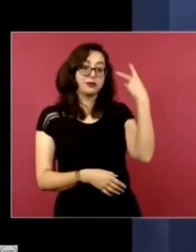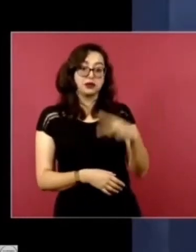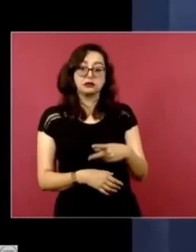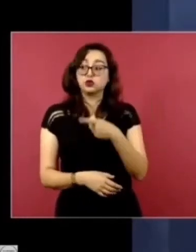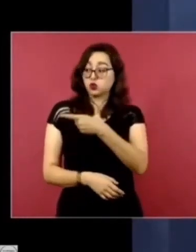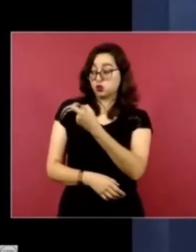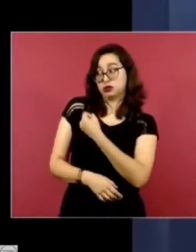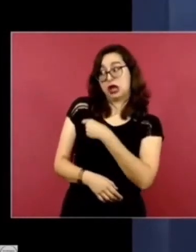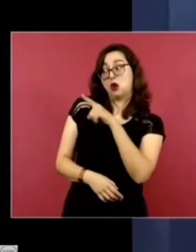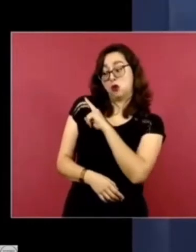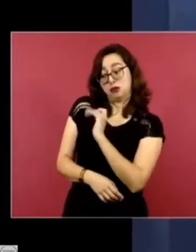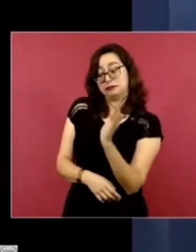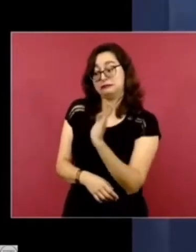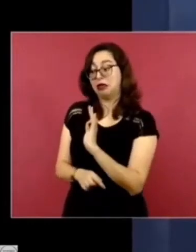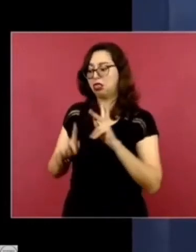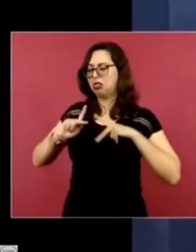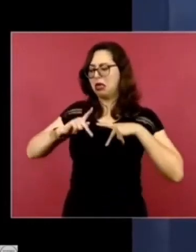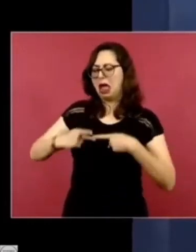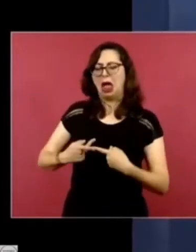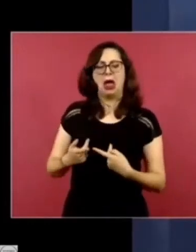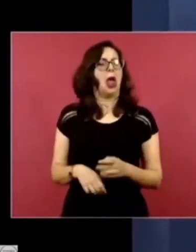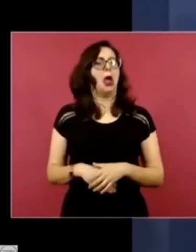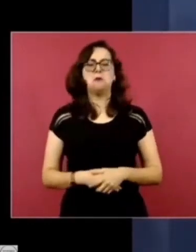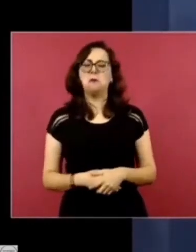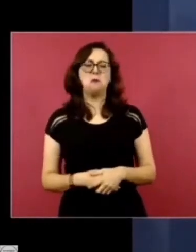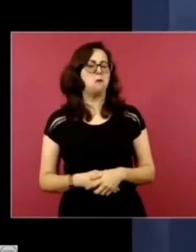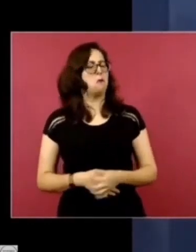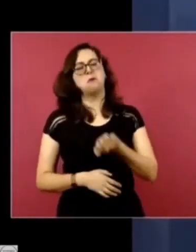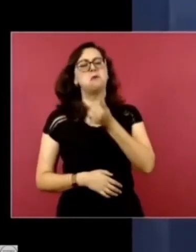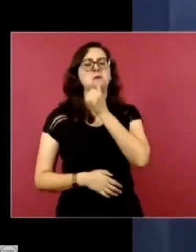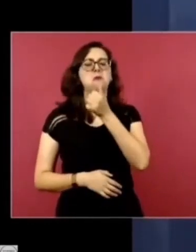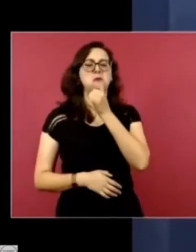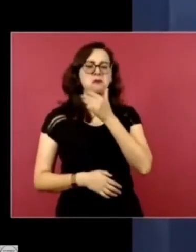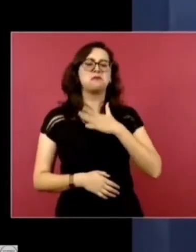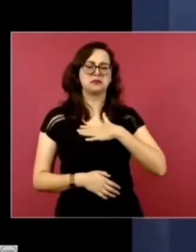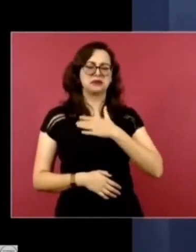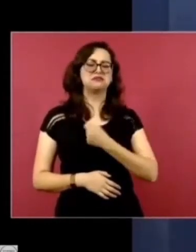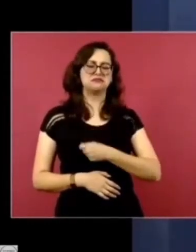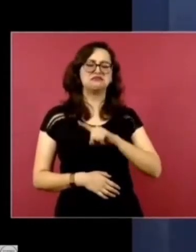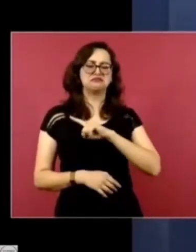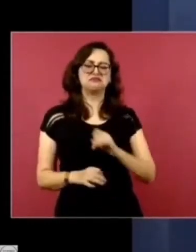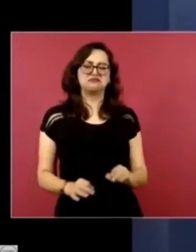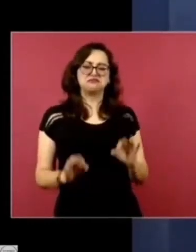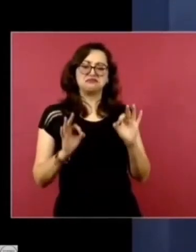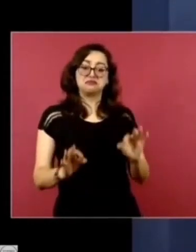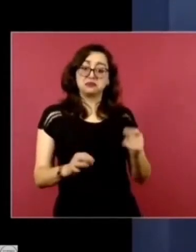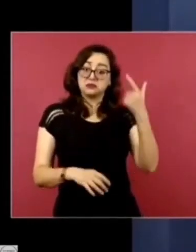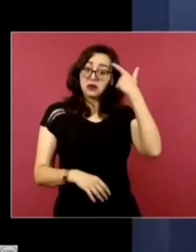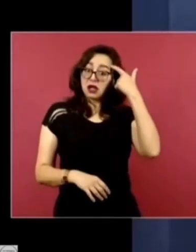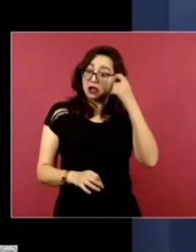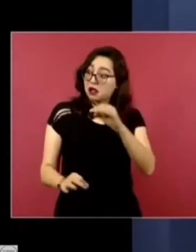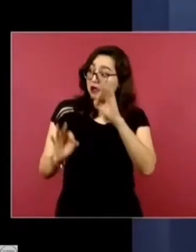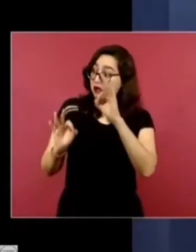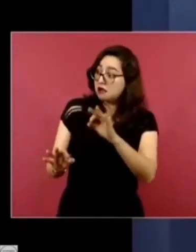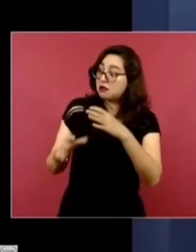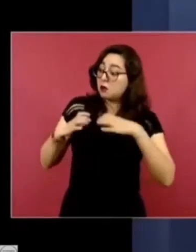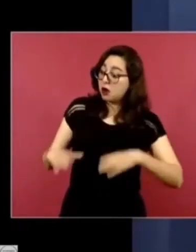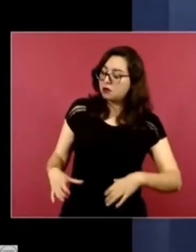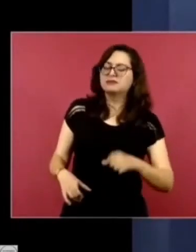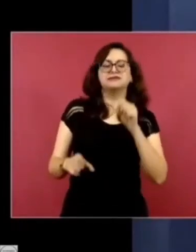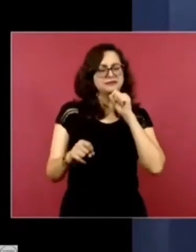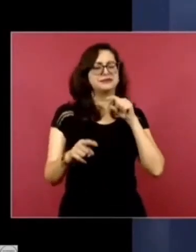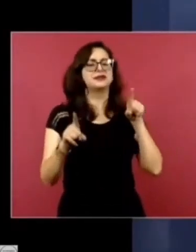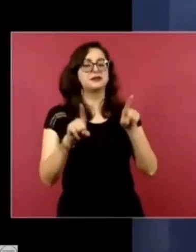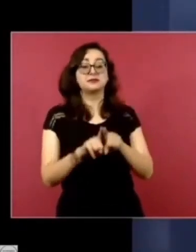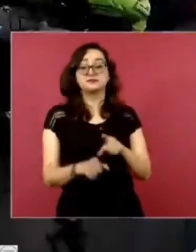pegado? No, no, no, no, estamos enteros. Muy bien. Gozamos de cabal salud. Hablo de salud física. Sí, de salud física. Sí, sí, bien. Sí, muy bien. Pues suerte,